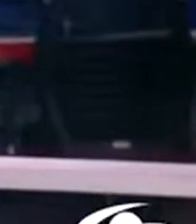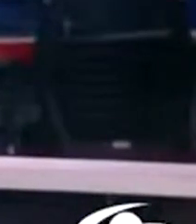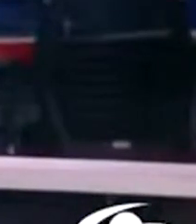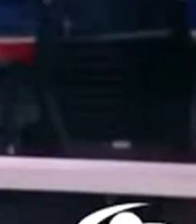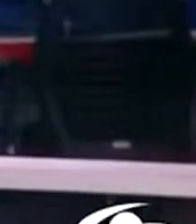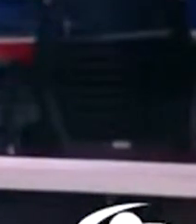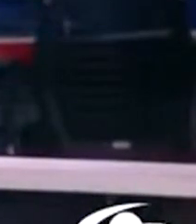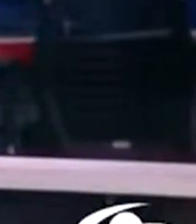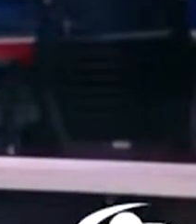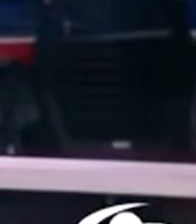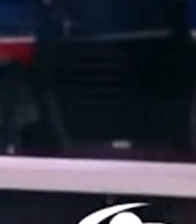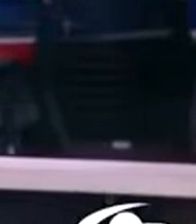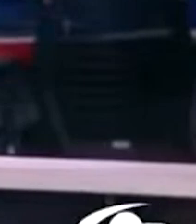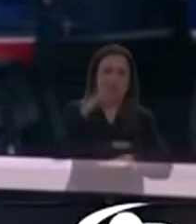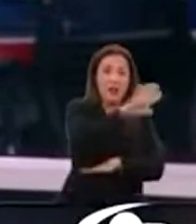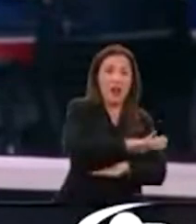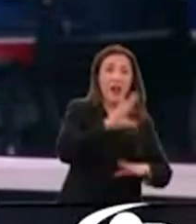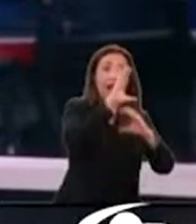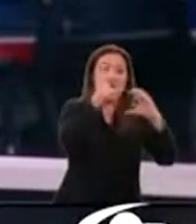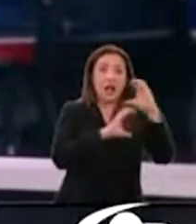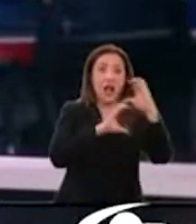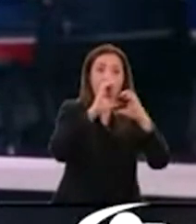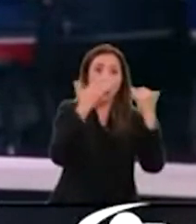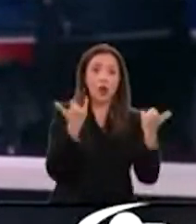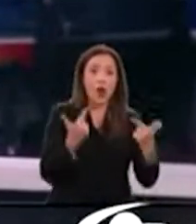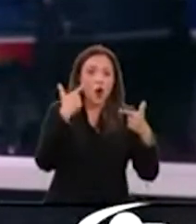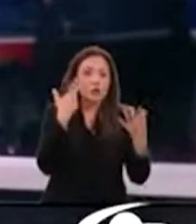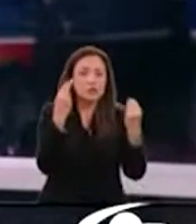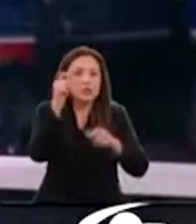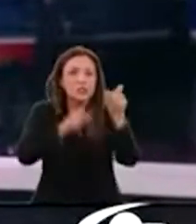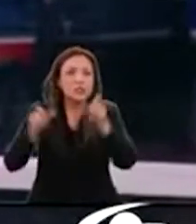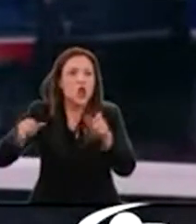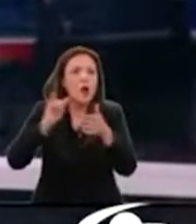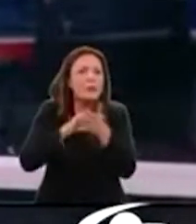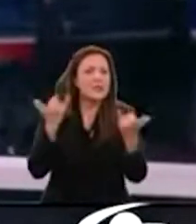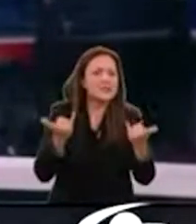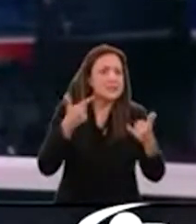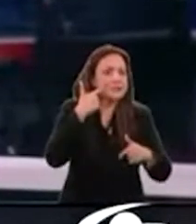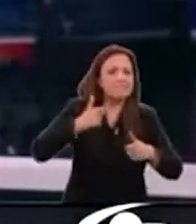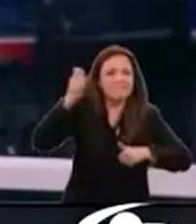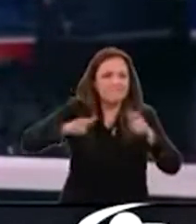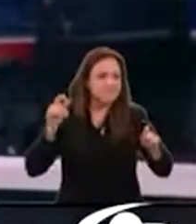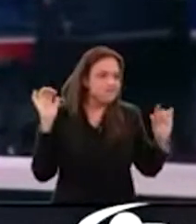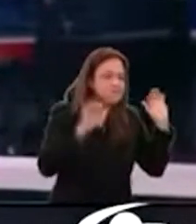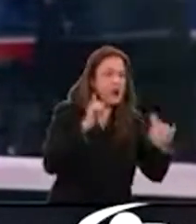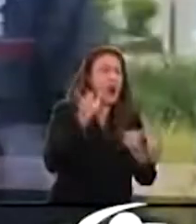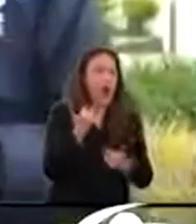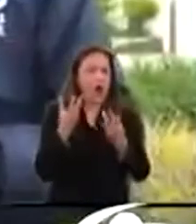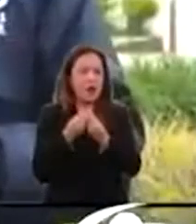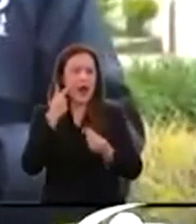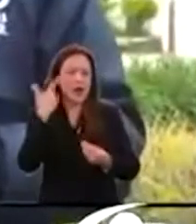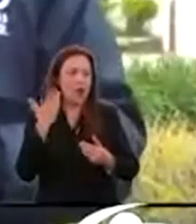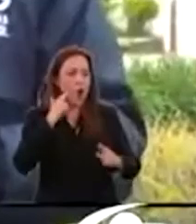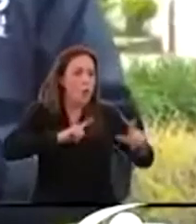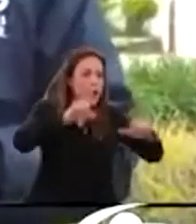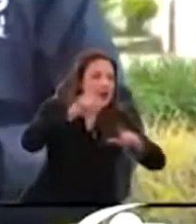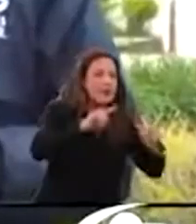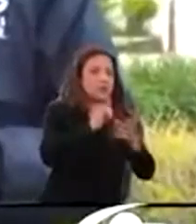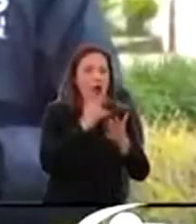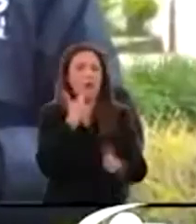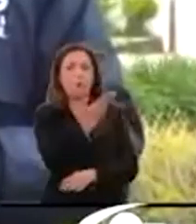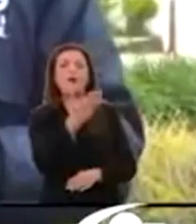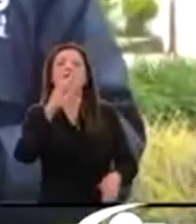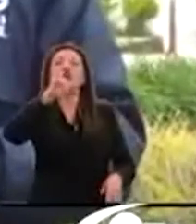horas hombres armados recorrieron las calles. En esta zona viven varios líderes sociales. Vamos a ir con John Jairo Astudillo. ¿Y cuál es la situación hasta ahora, John